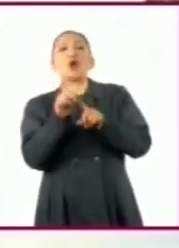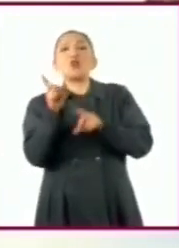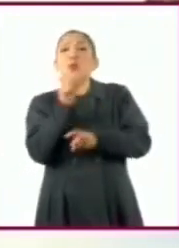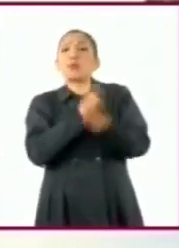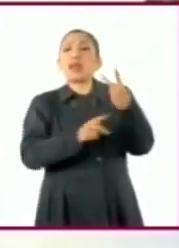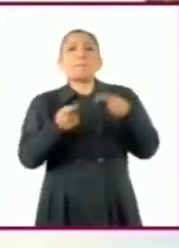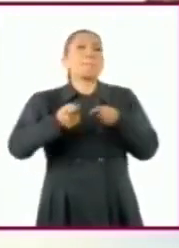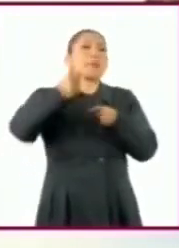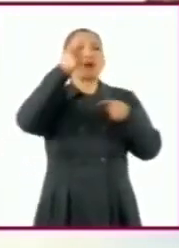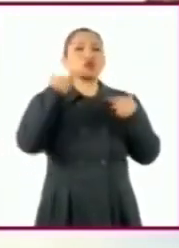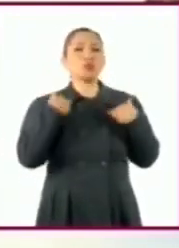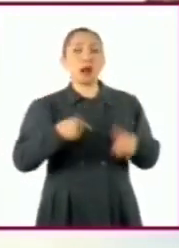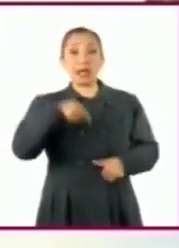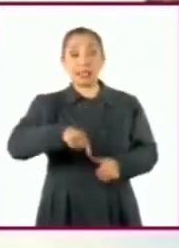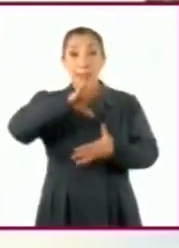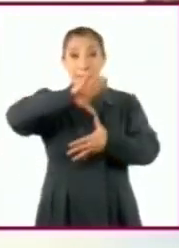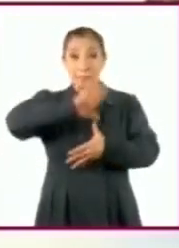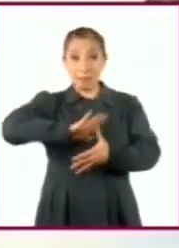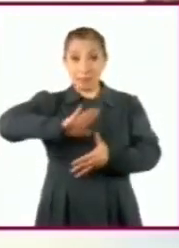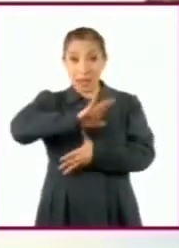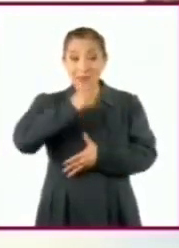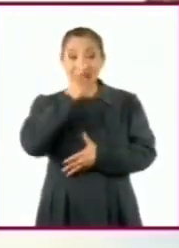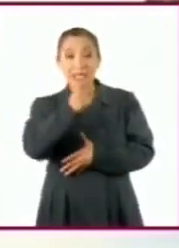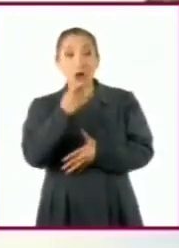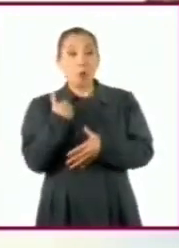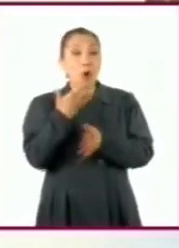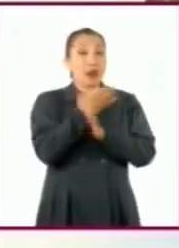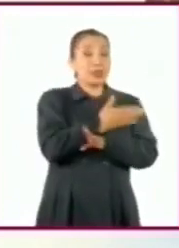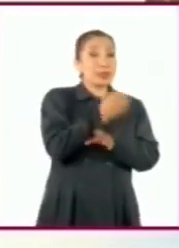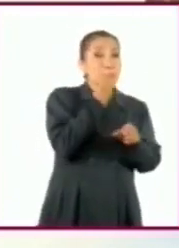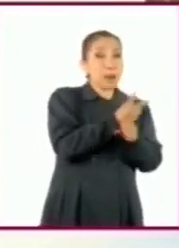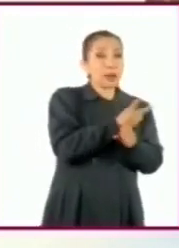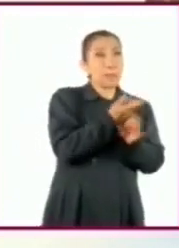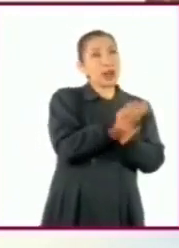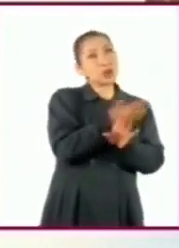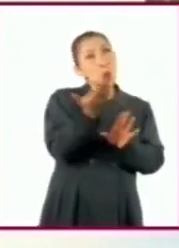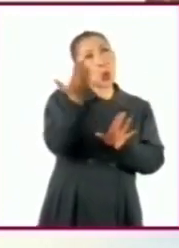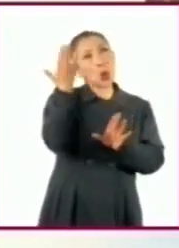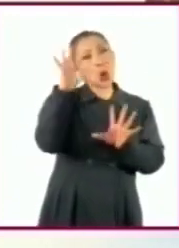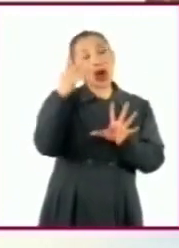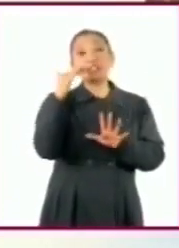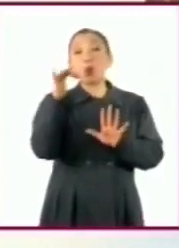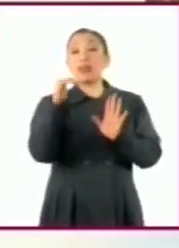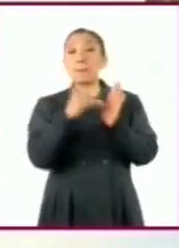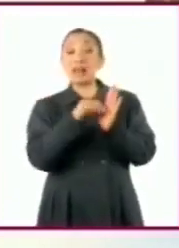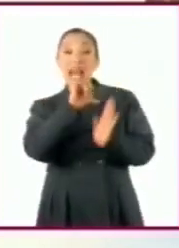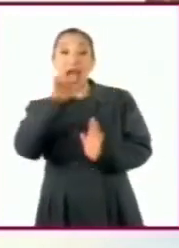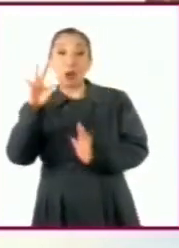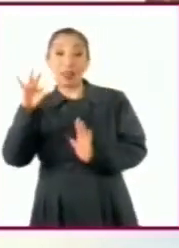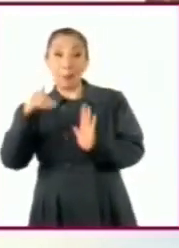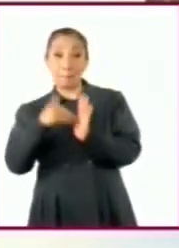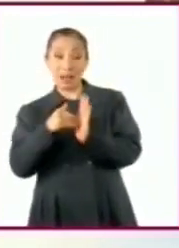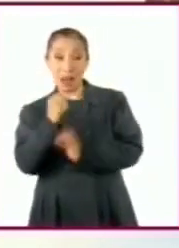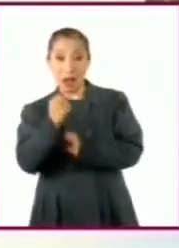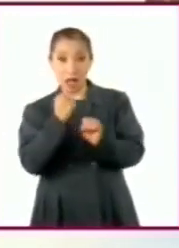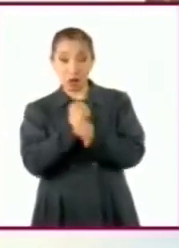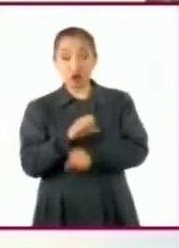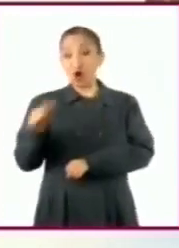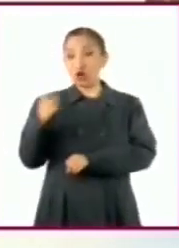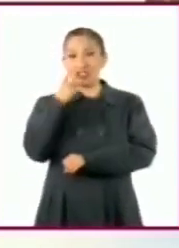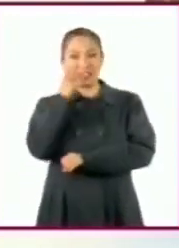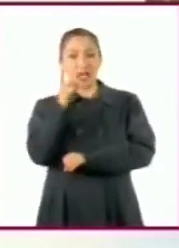continente. Existen algunos que hablan de uno temprano, ocurrido hace alrededor de 50.000 a 40.000 años, y otros